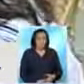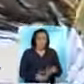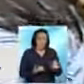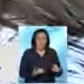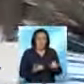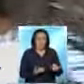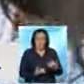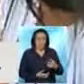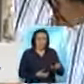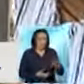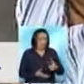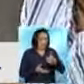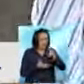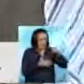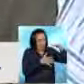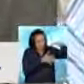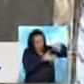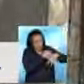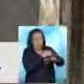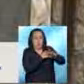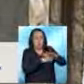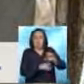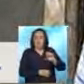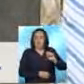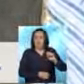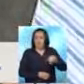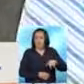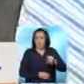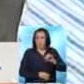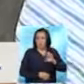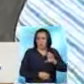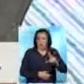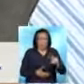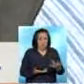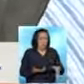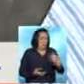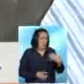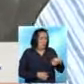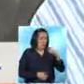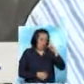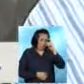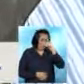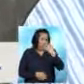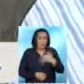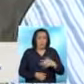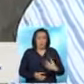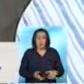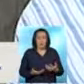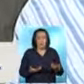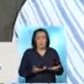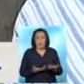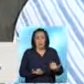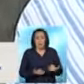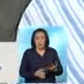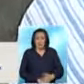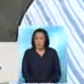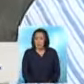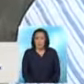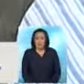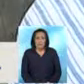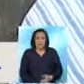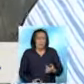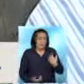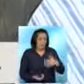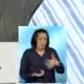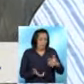Justo ocurrió este huaico en Santulalia. El momento más difícil me está pasando esto. Y ahora